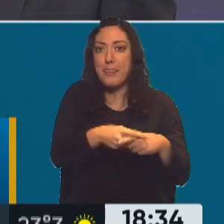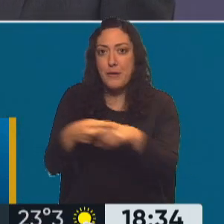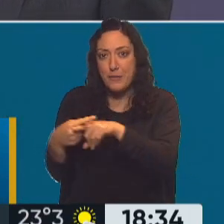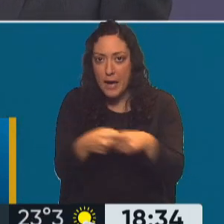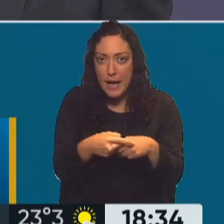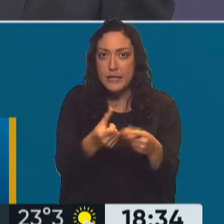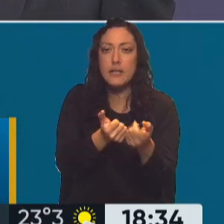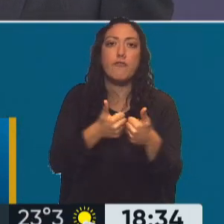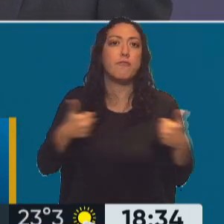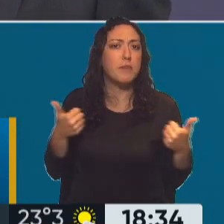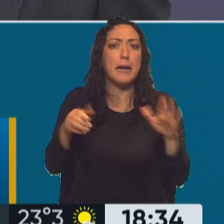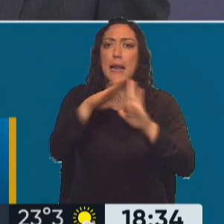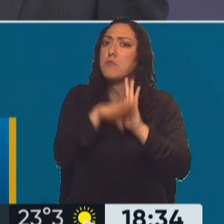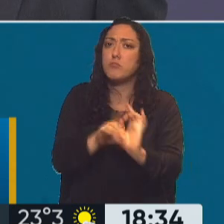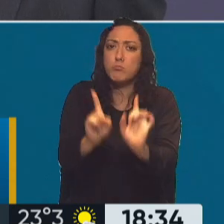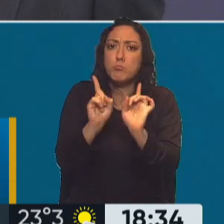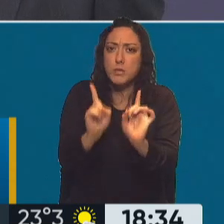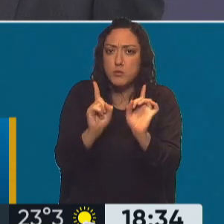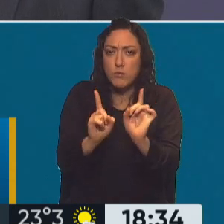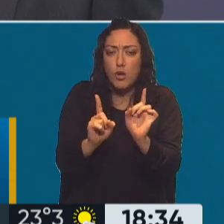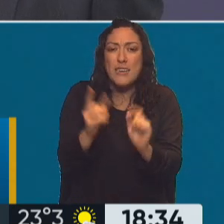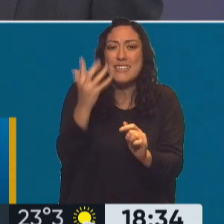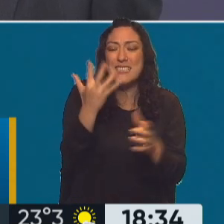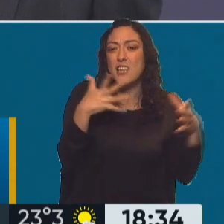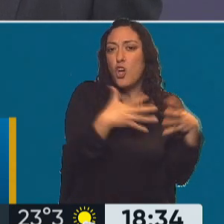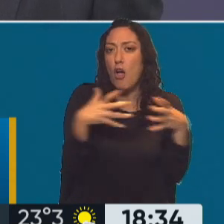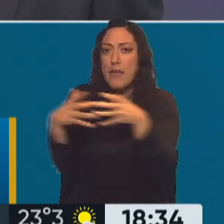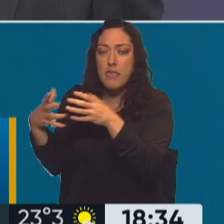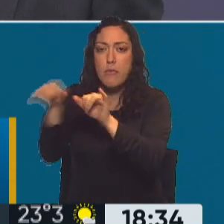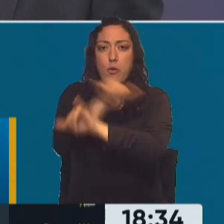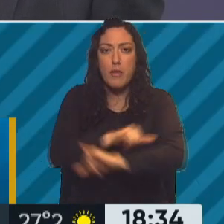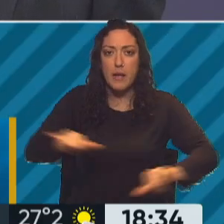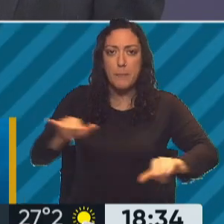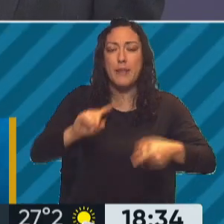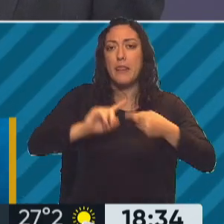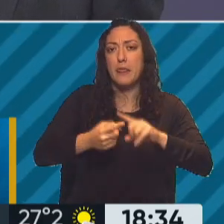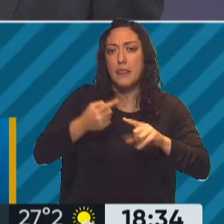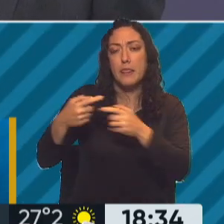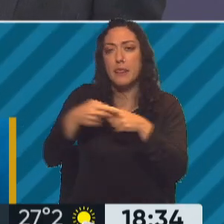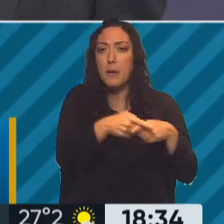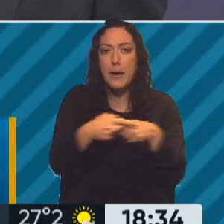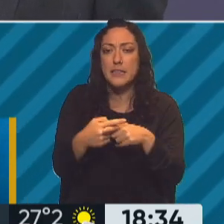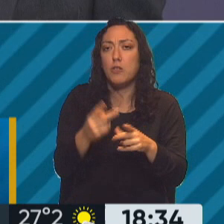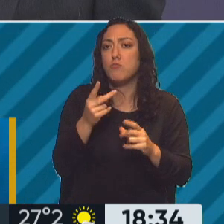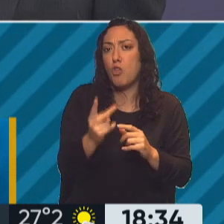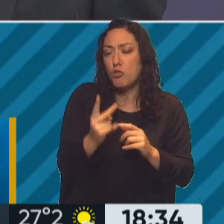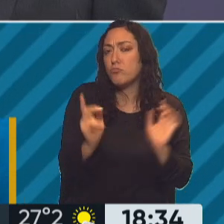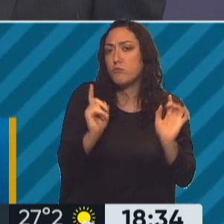desarrollar con el mismo reglamento, que es el que acordaron los 5 equipos de campaña para ambos debates, pero por supuesto